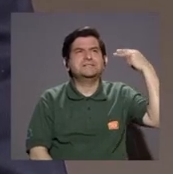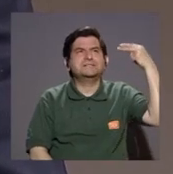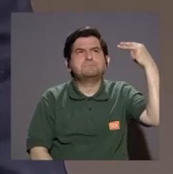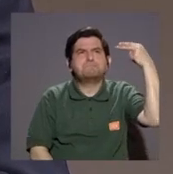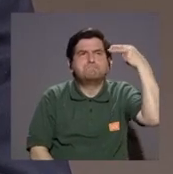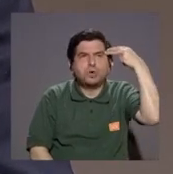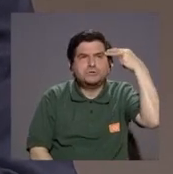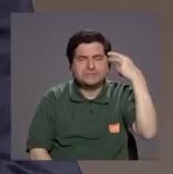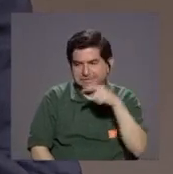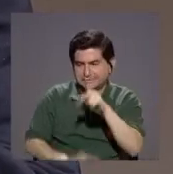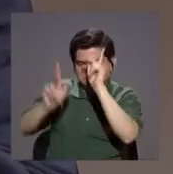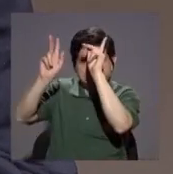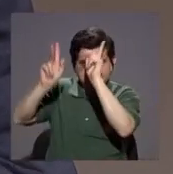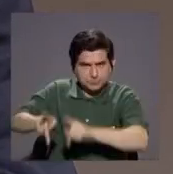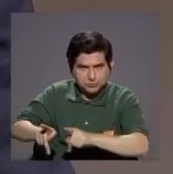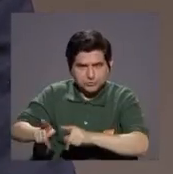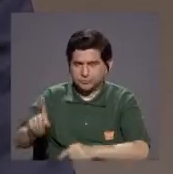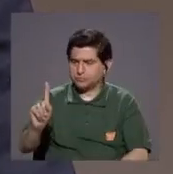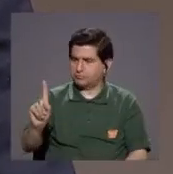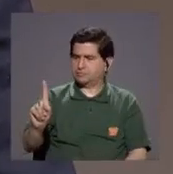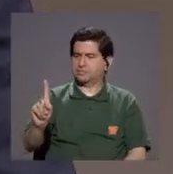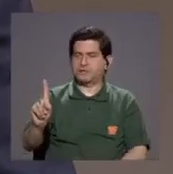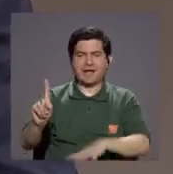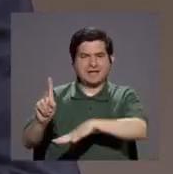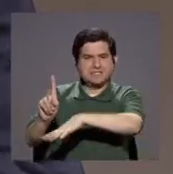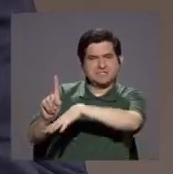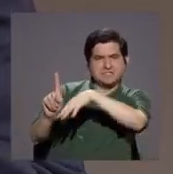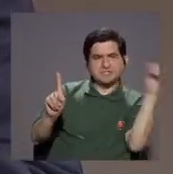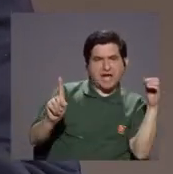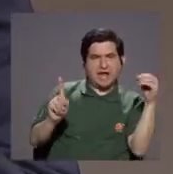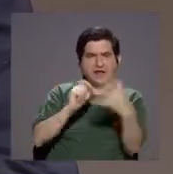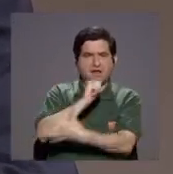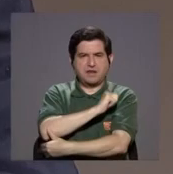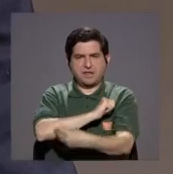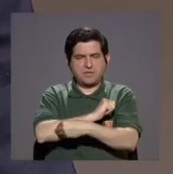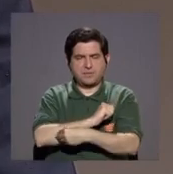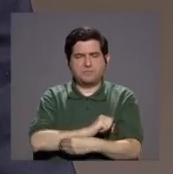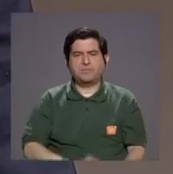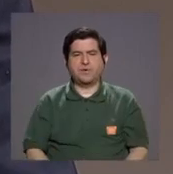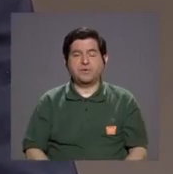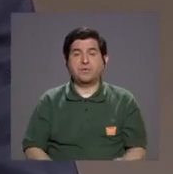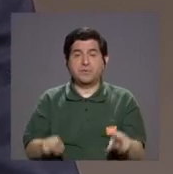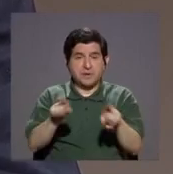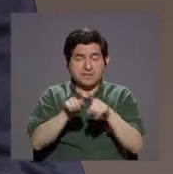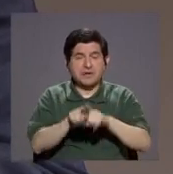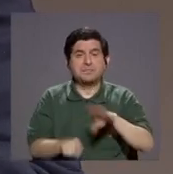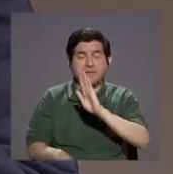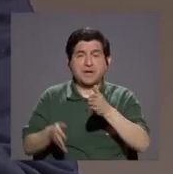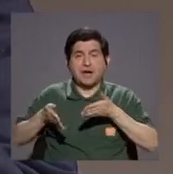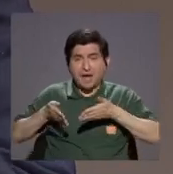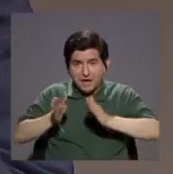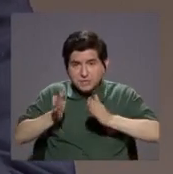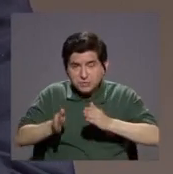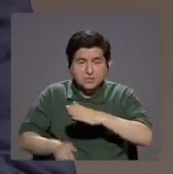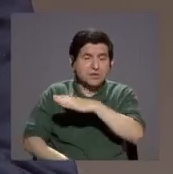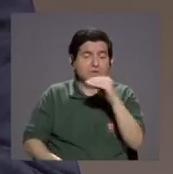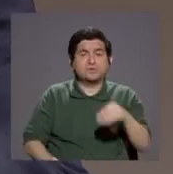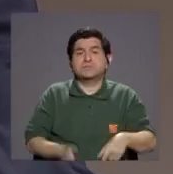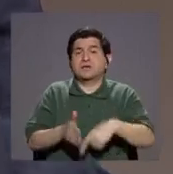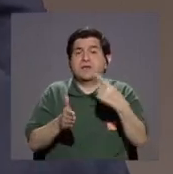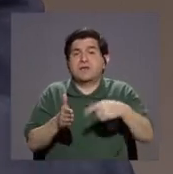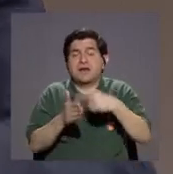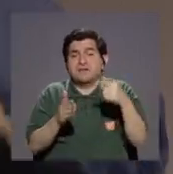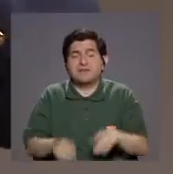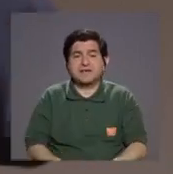que esa persona sale de la pobreza va a sacar a sus hijos de la pobreza e inclusive en algunos